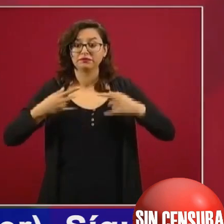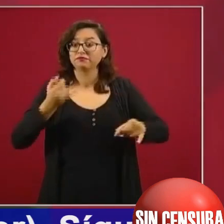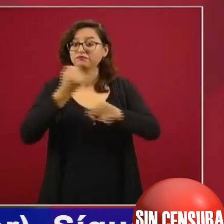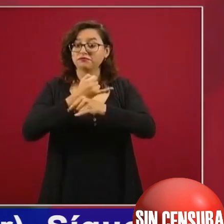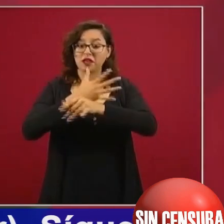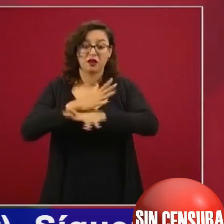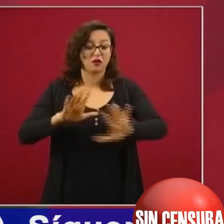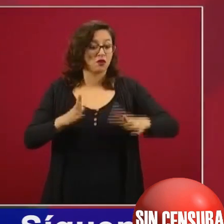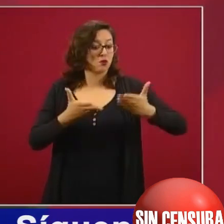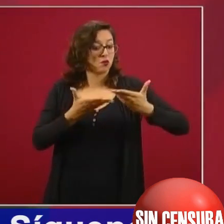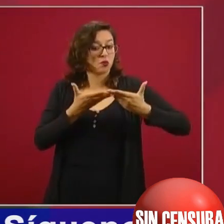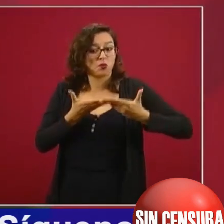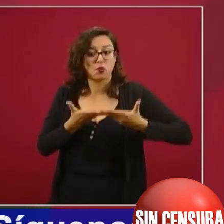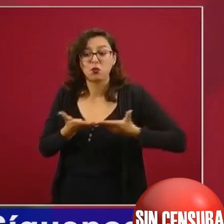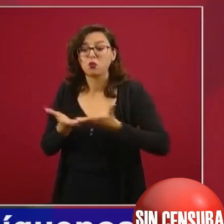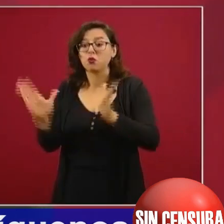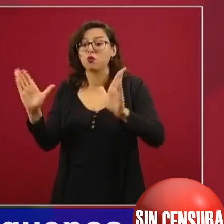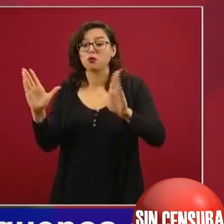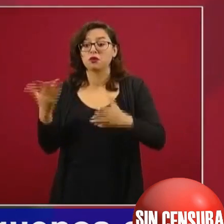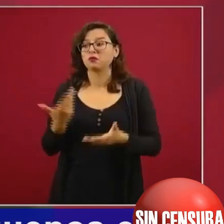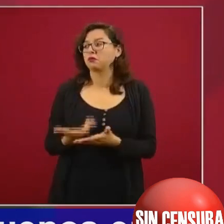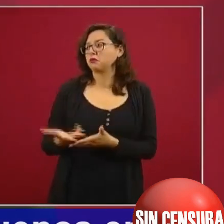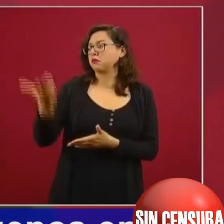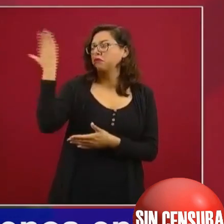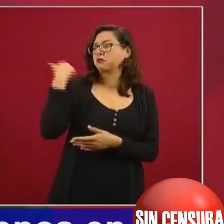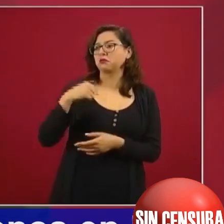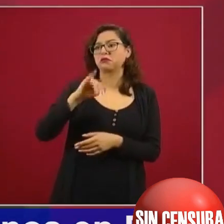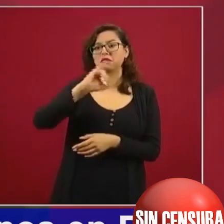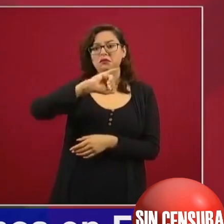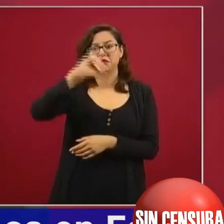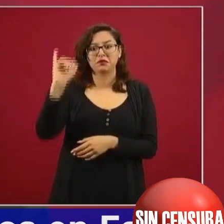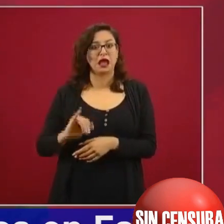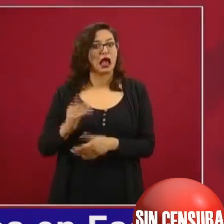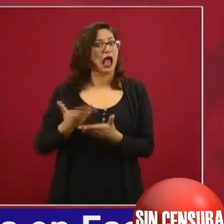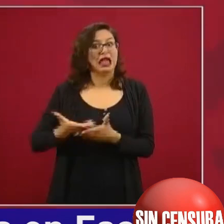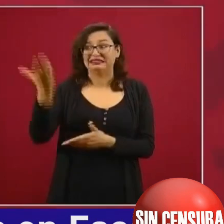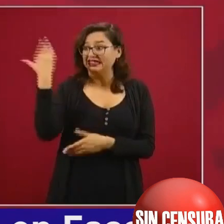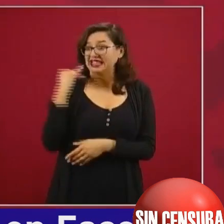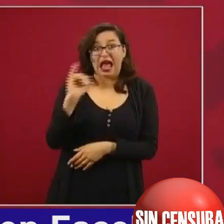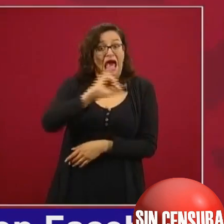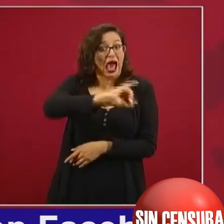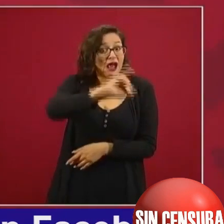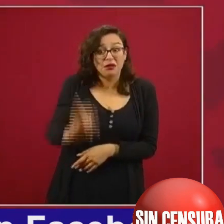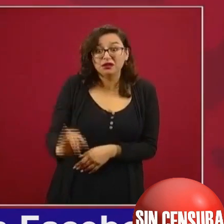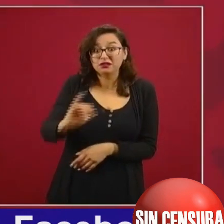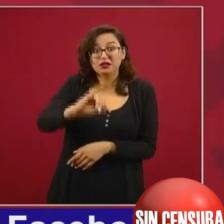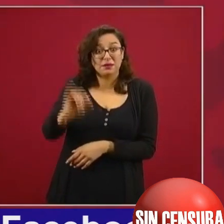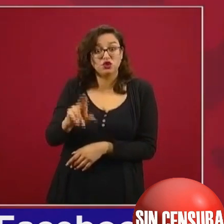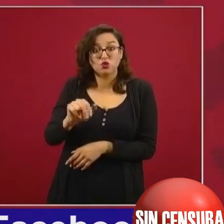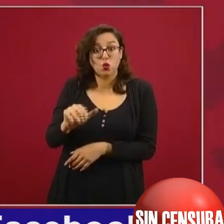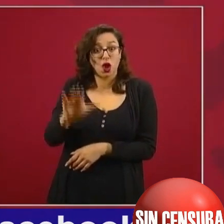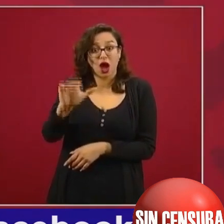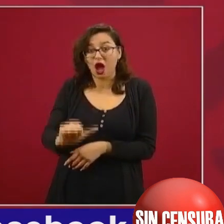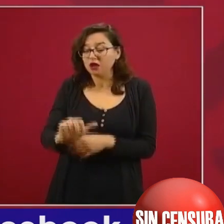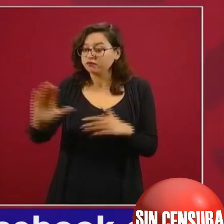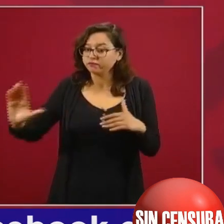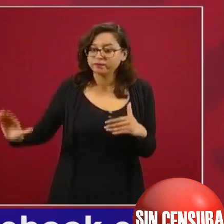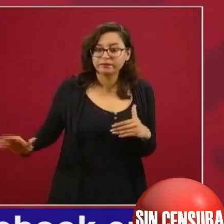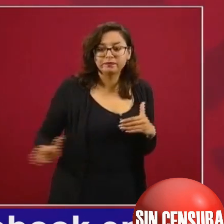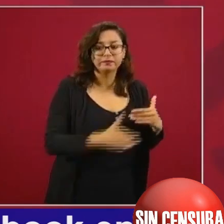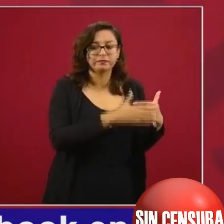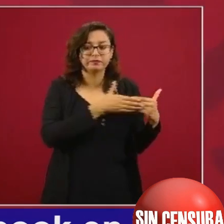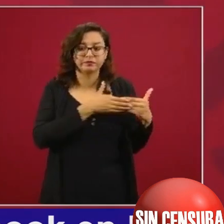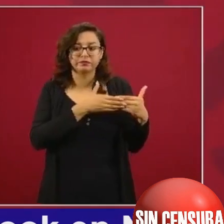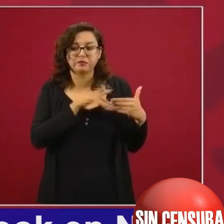públicos. Como nunca antes en la historia de la salud pública, nunca en la historia de la salud pública de México, hemos